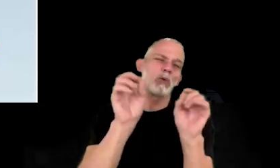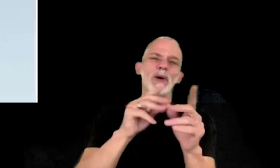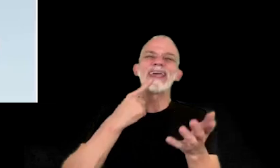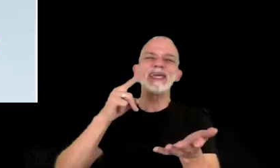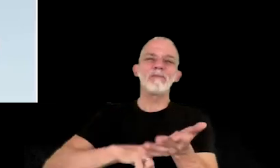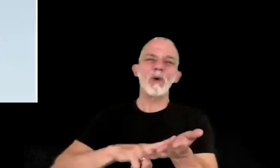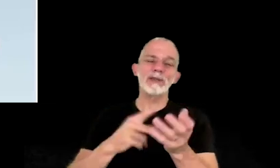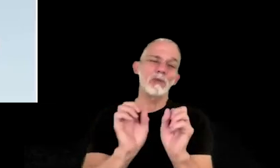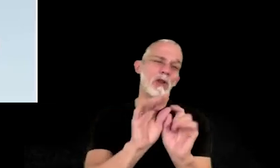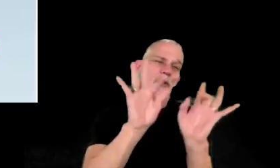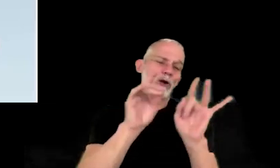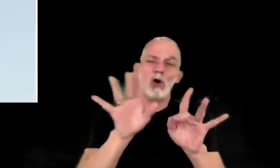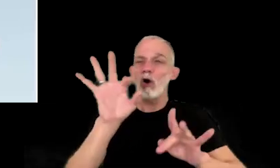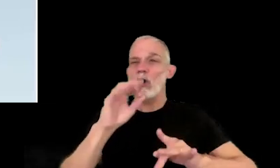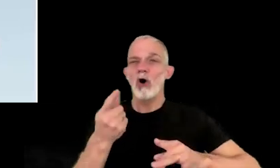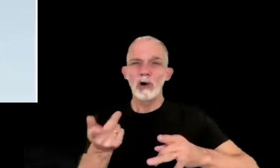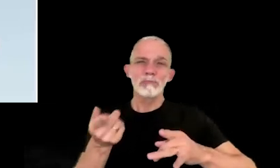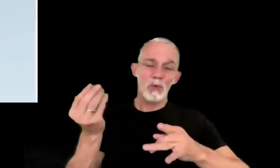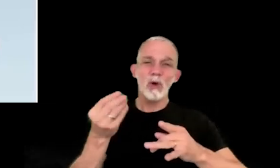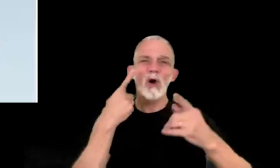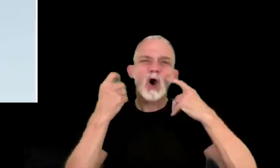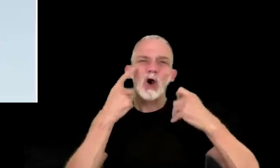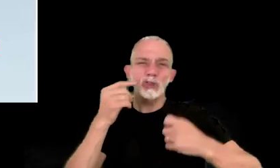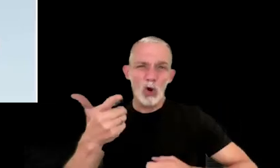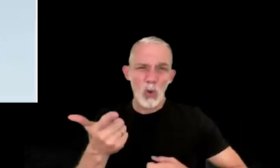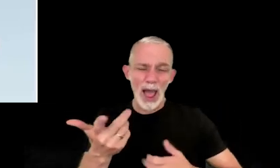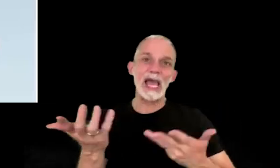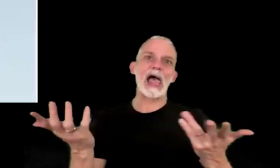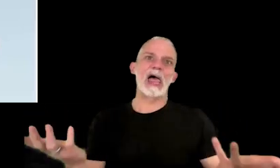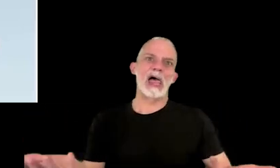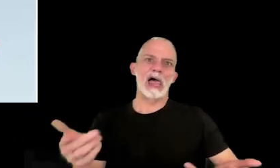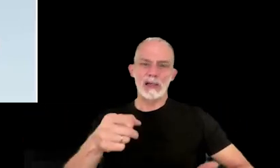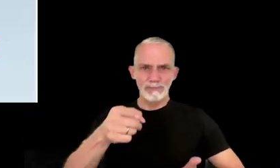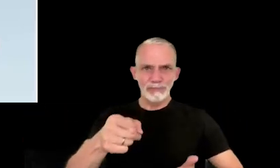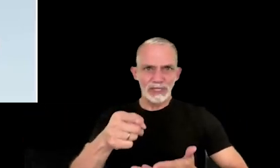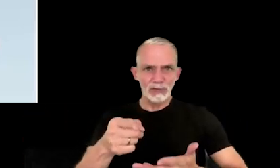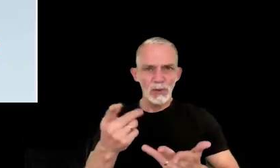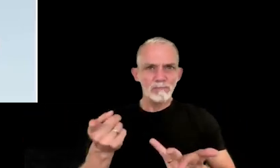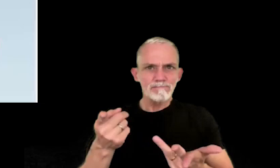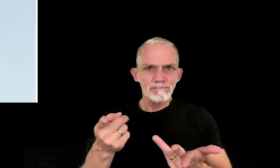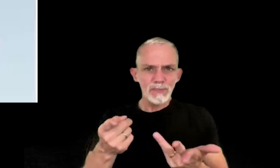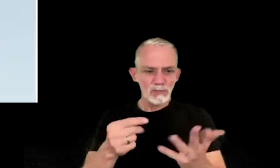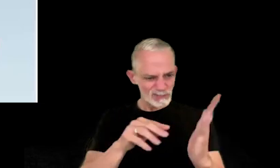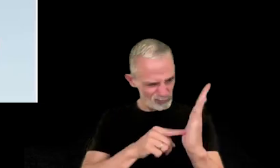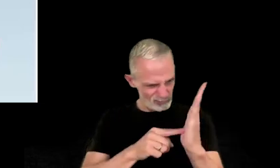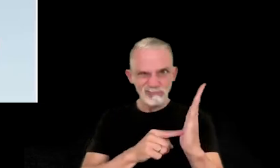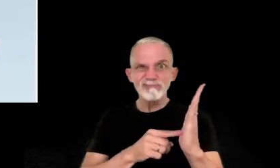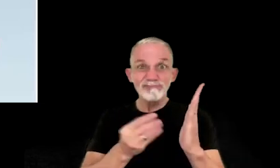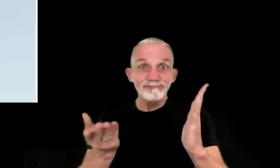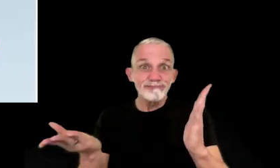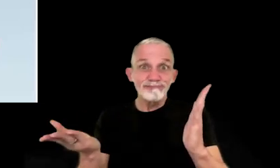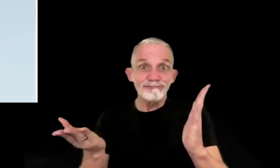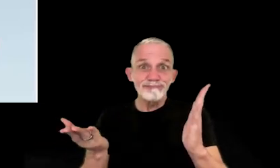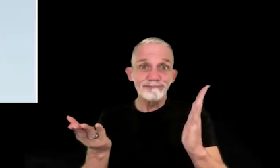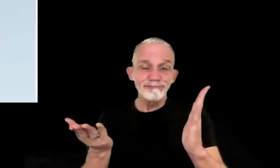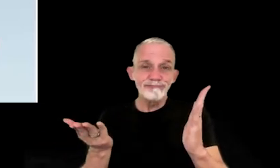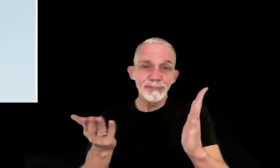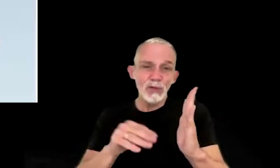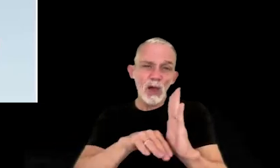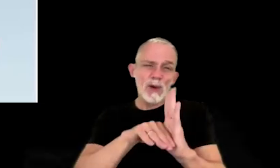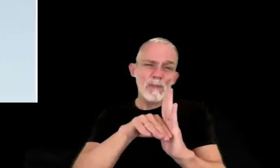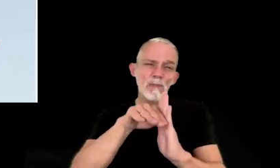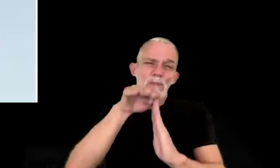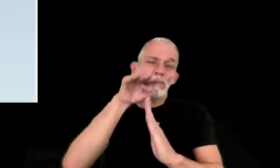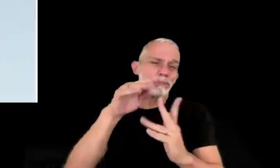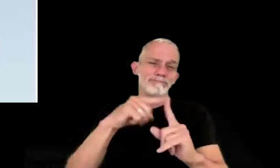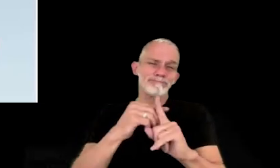ambiental, a través de un estándar de control, nos vamos a encontrar que esto no va a tener ningún tipo de dificultad en llegar rápidamente